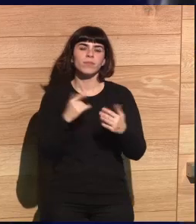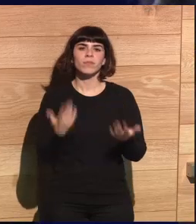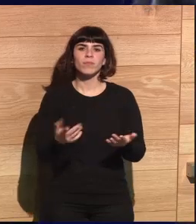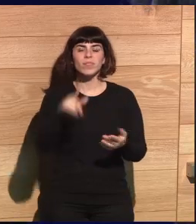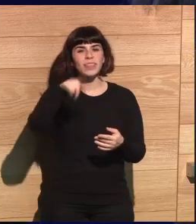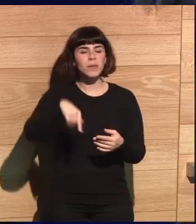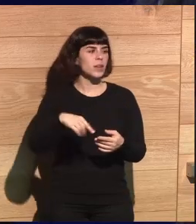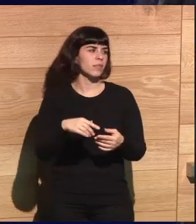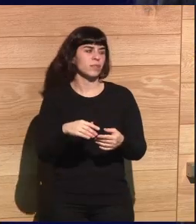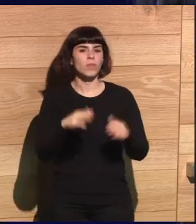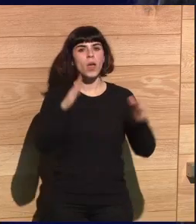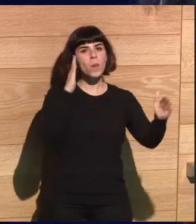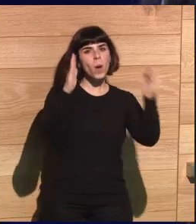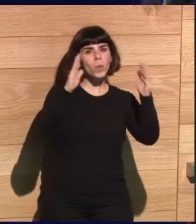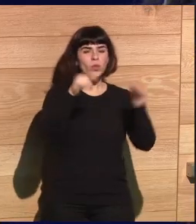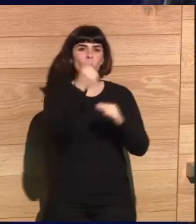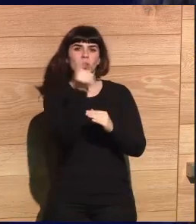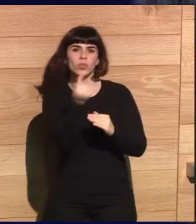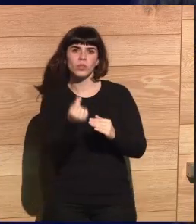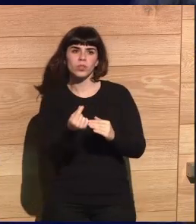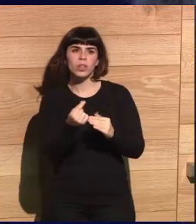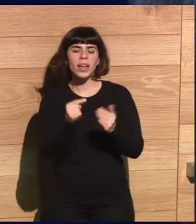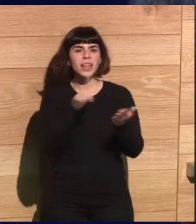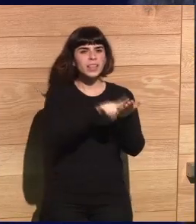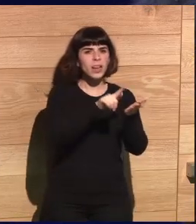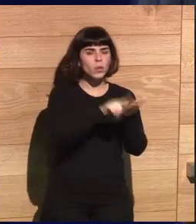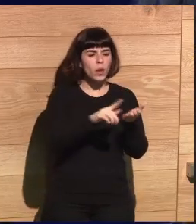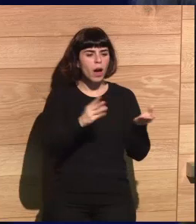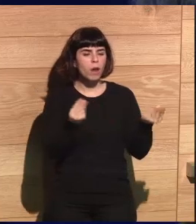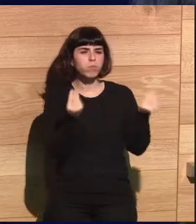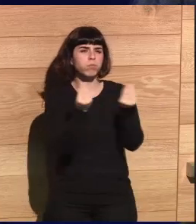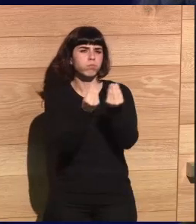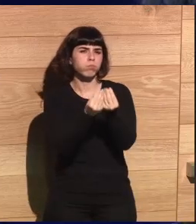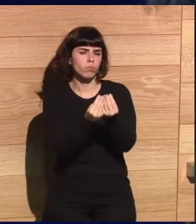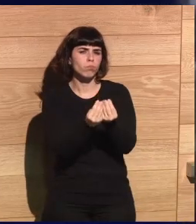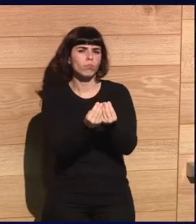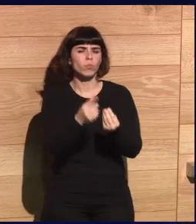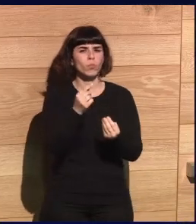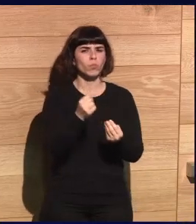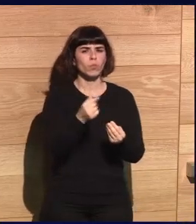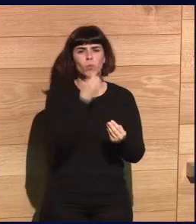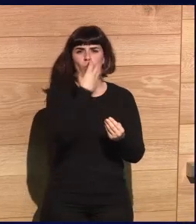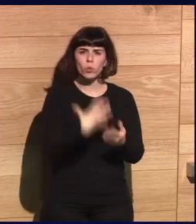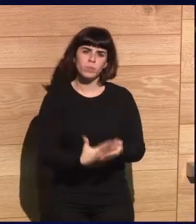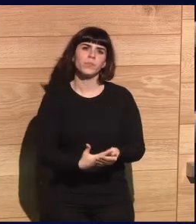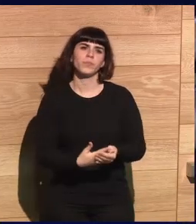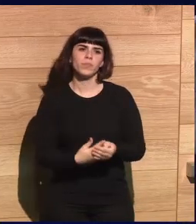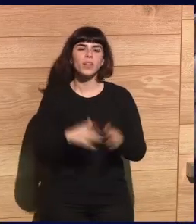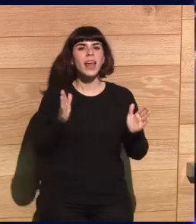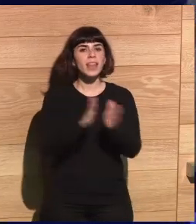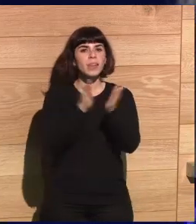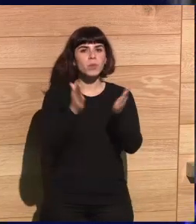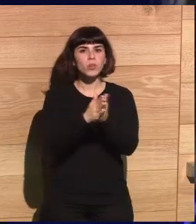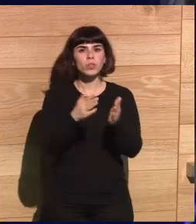un poco de ese momento tan bonito de la ilustración se enriquece la literatura infantil, ¿no? Entonces, bueno, en este libro yo la verdad es que no me lo imaginaba